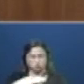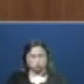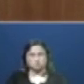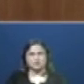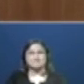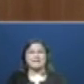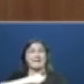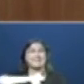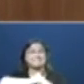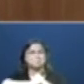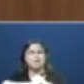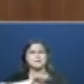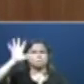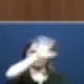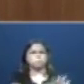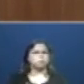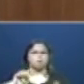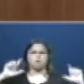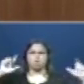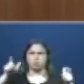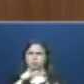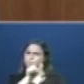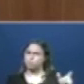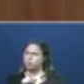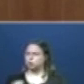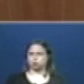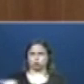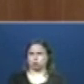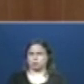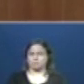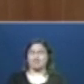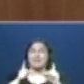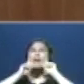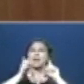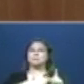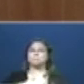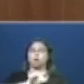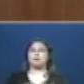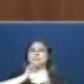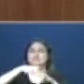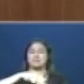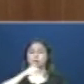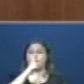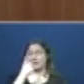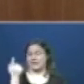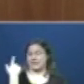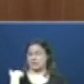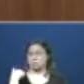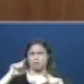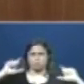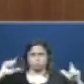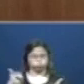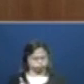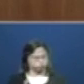comunidades se perdiera población en el caso de nuestra comunidad esa evolución en 2012 sería especialmente